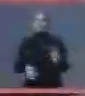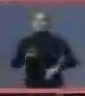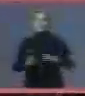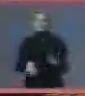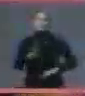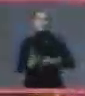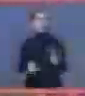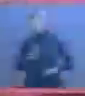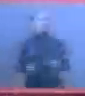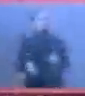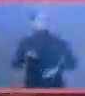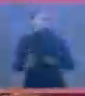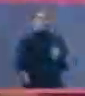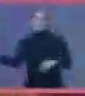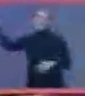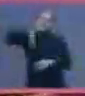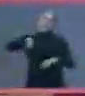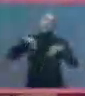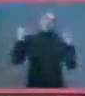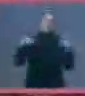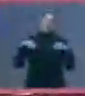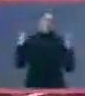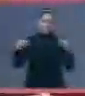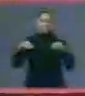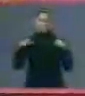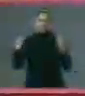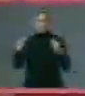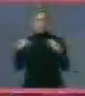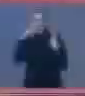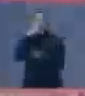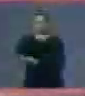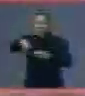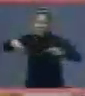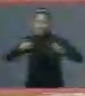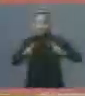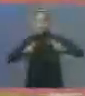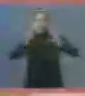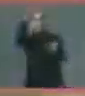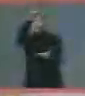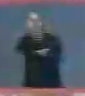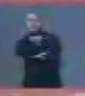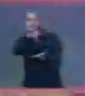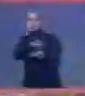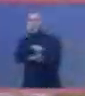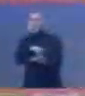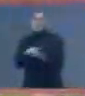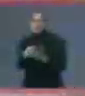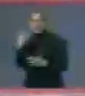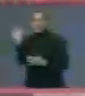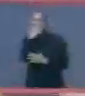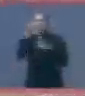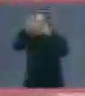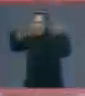afición metete y disfruta UN nuevo año en El mejor Carnaval Del